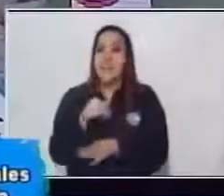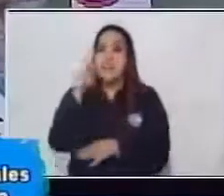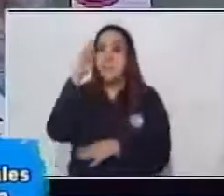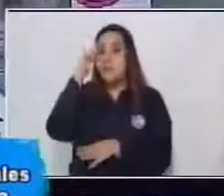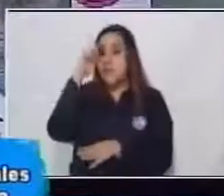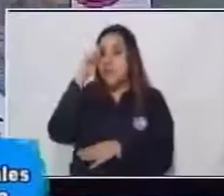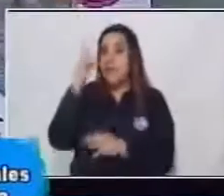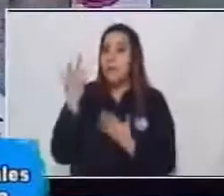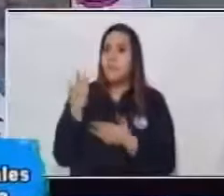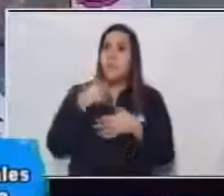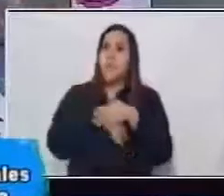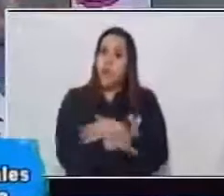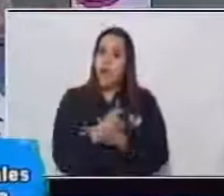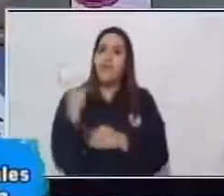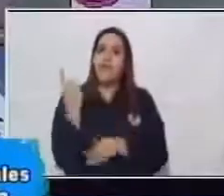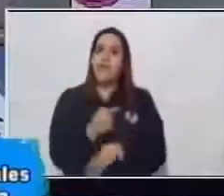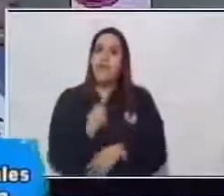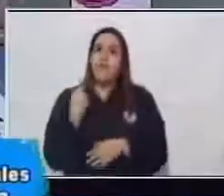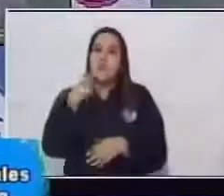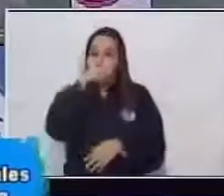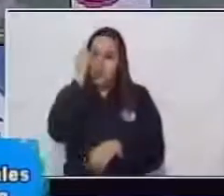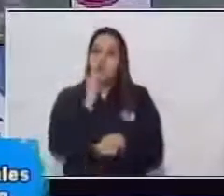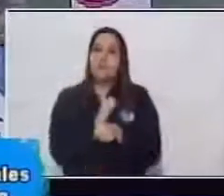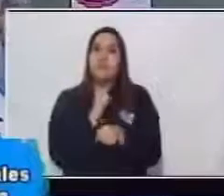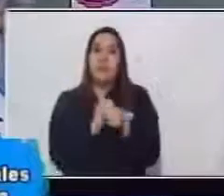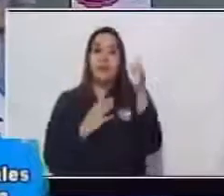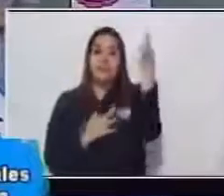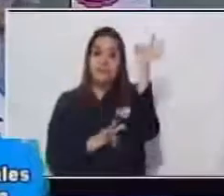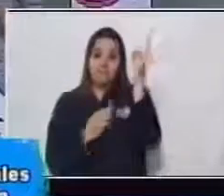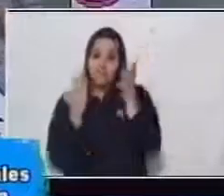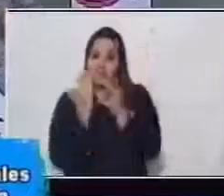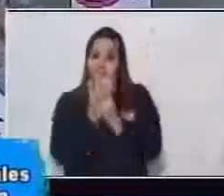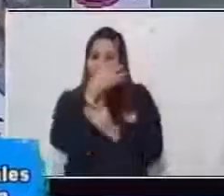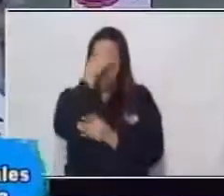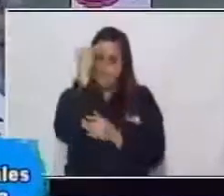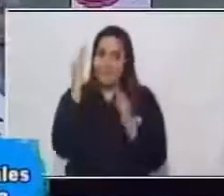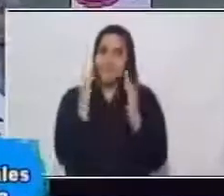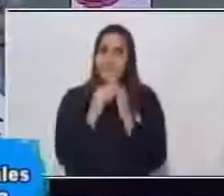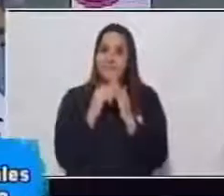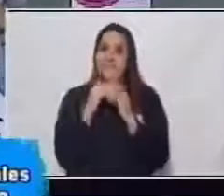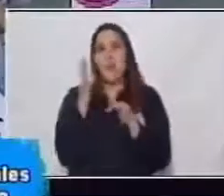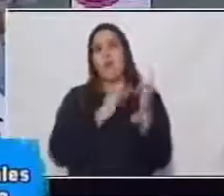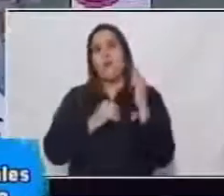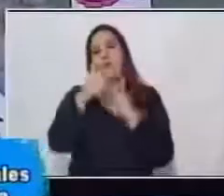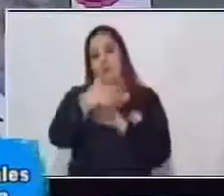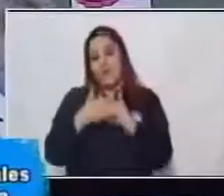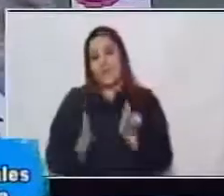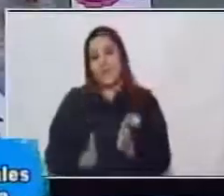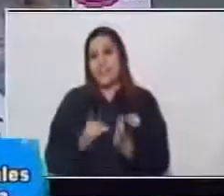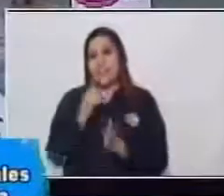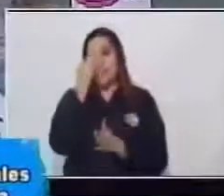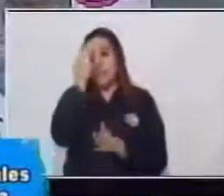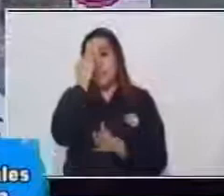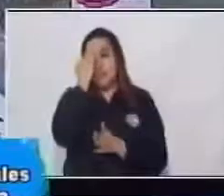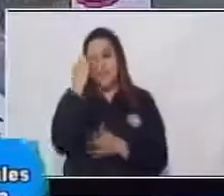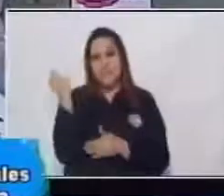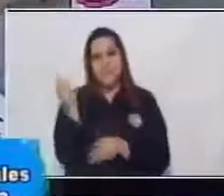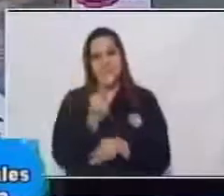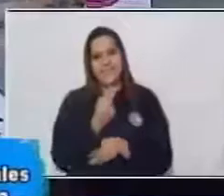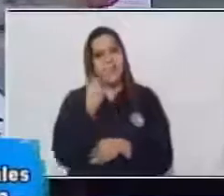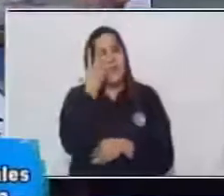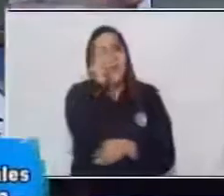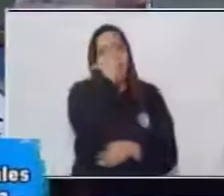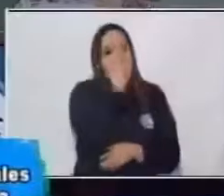recuerden guardar todos sus trabajos en su portafolio de Aprenda en Casa o en su caja de Aprenda en Casa. Yo sé que todo debe estar muy